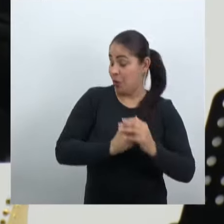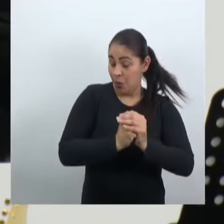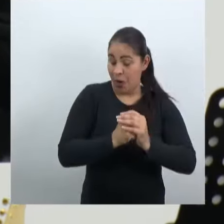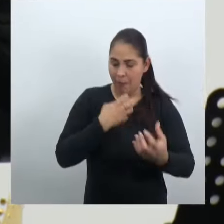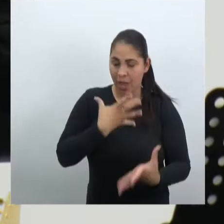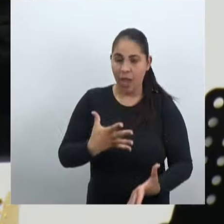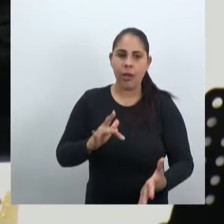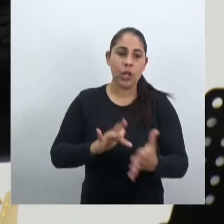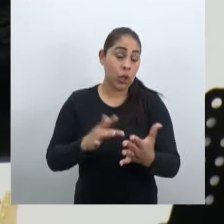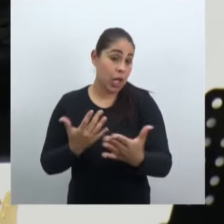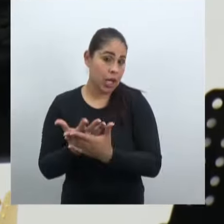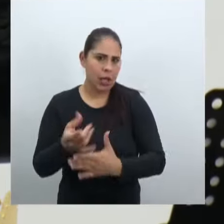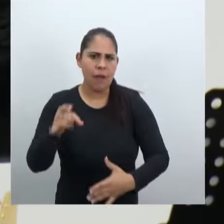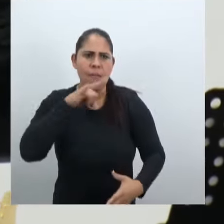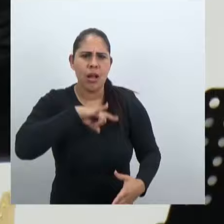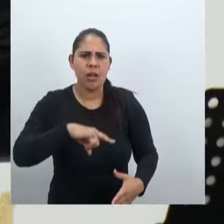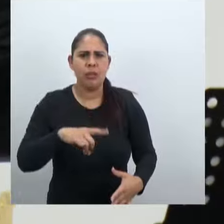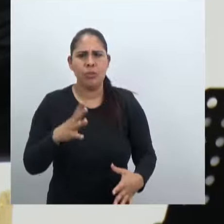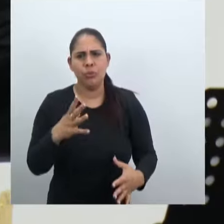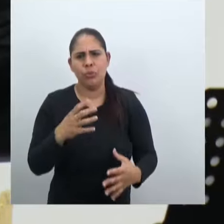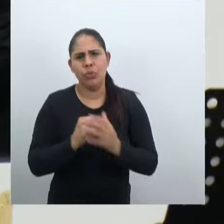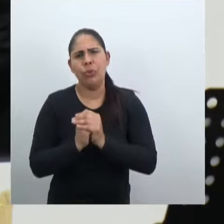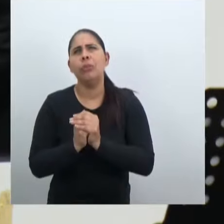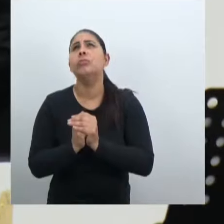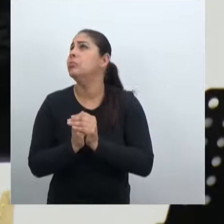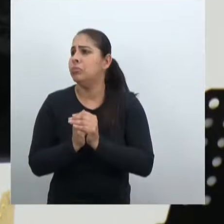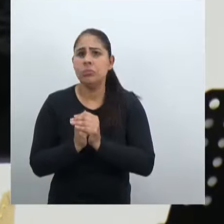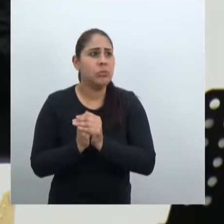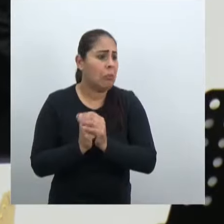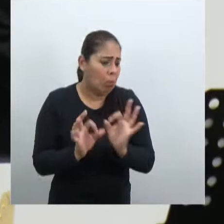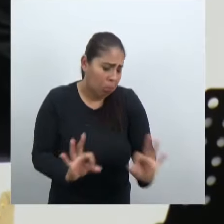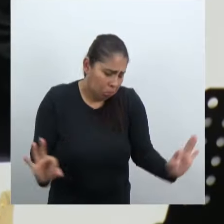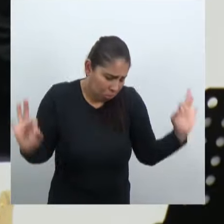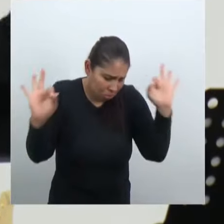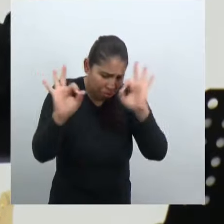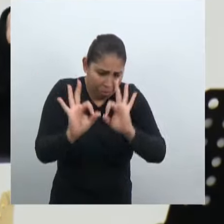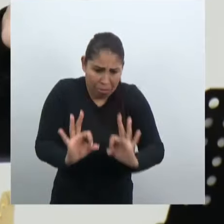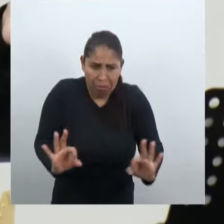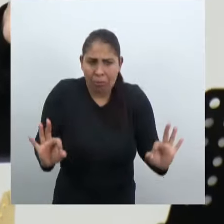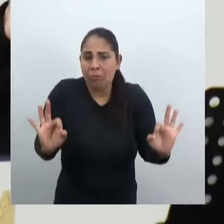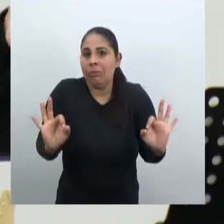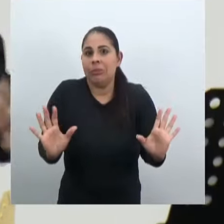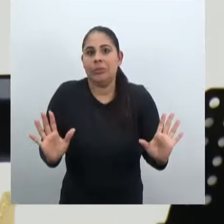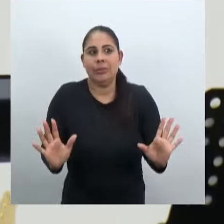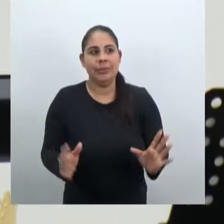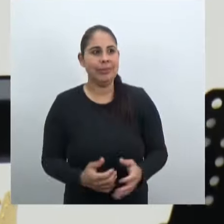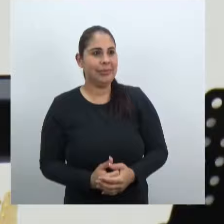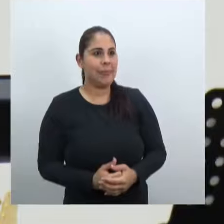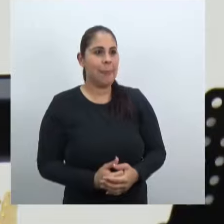y hace brr, brr, brr, brr. ¿Hay alguien allí arriba? ¿Sí o no?